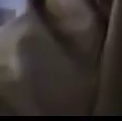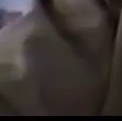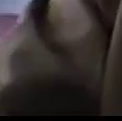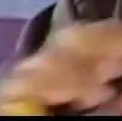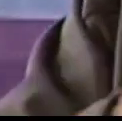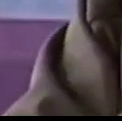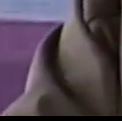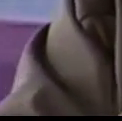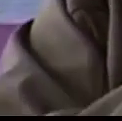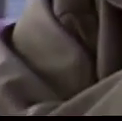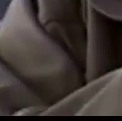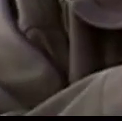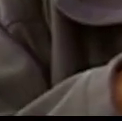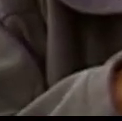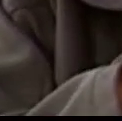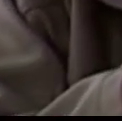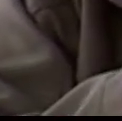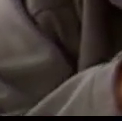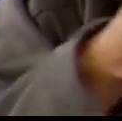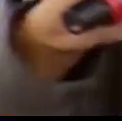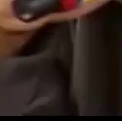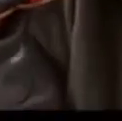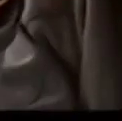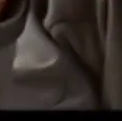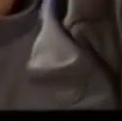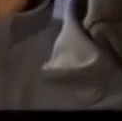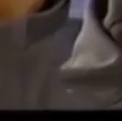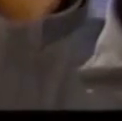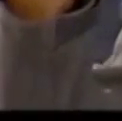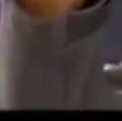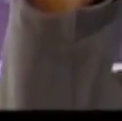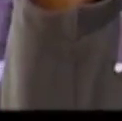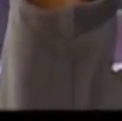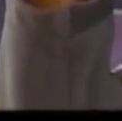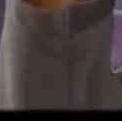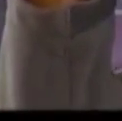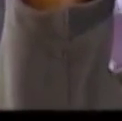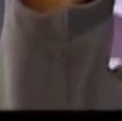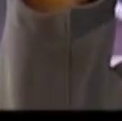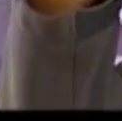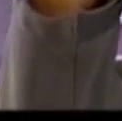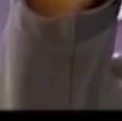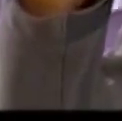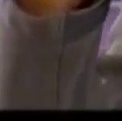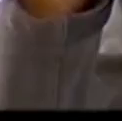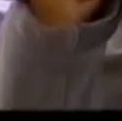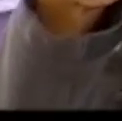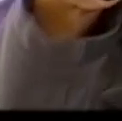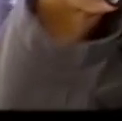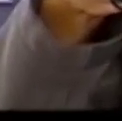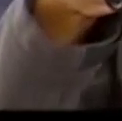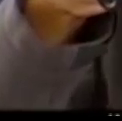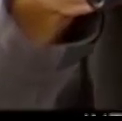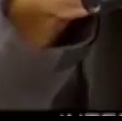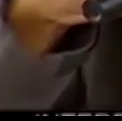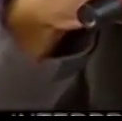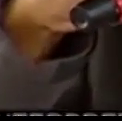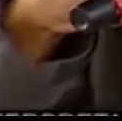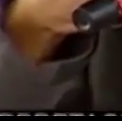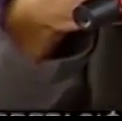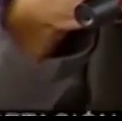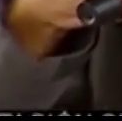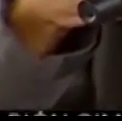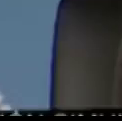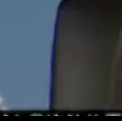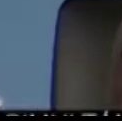cancha. Serrucho Maldonado. ¿Dónde nomás me preguntaban por el Mashi? Ayer en la noche cultural y después, ¿por qué no sale a ciclear?